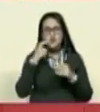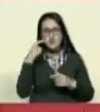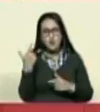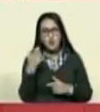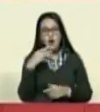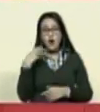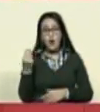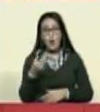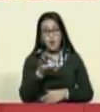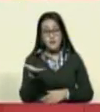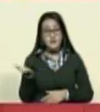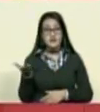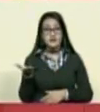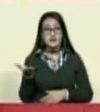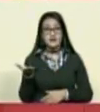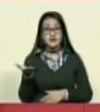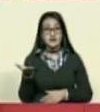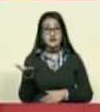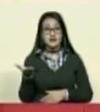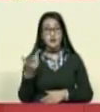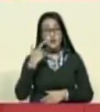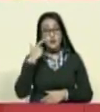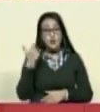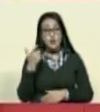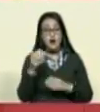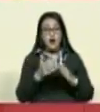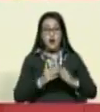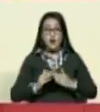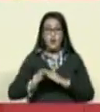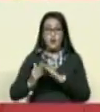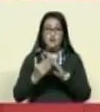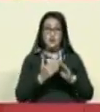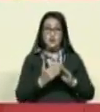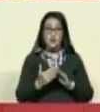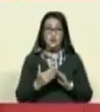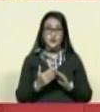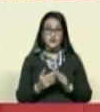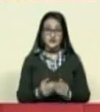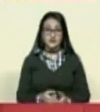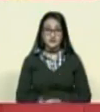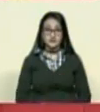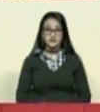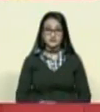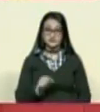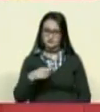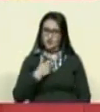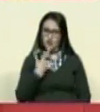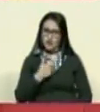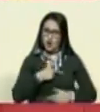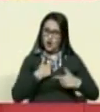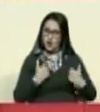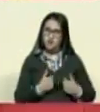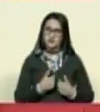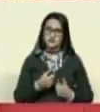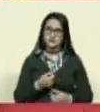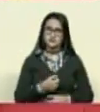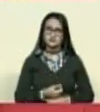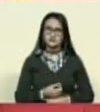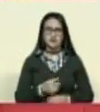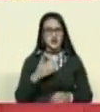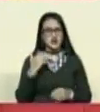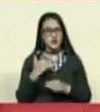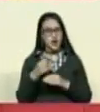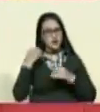joven en el plan Chamba Juvenil, busca las comunas. Se lo dije del corazón, como una